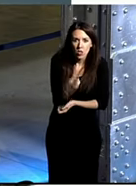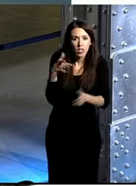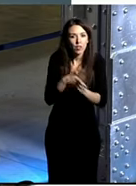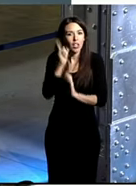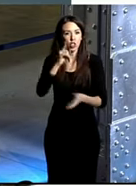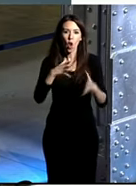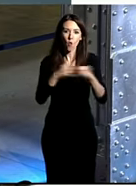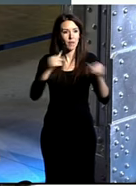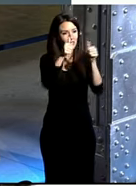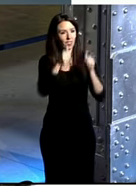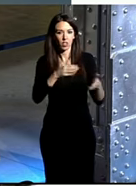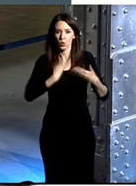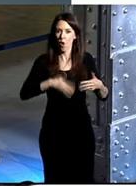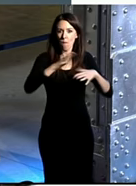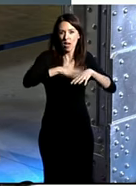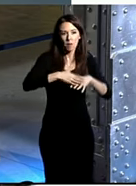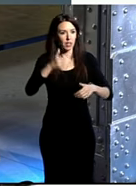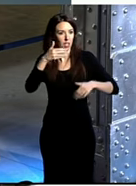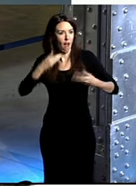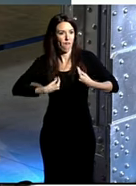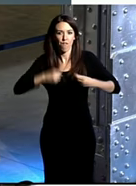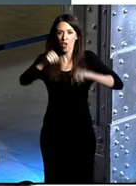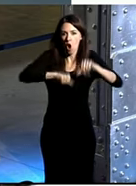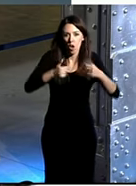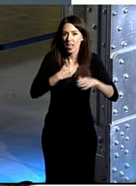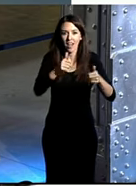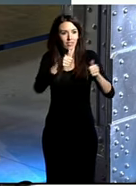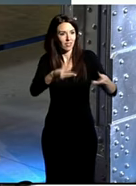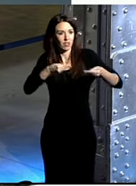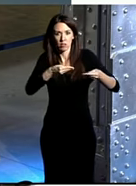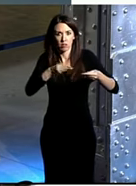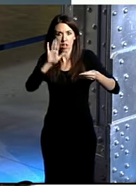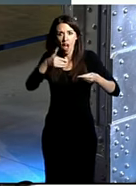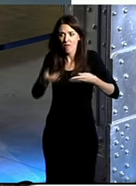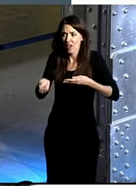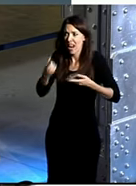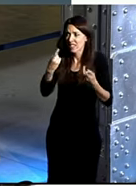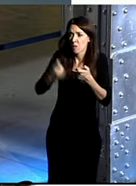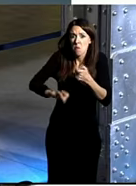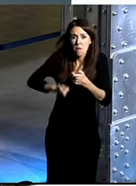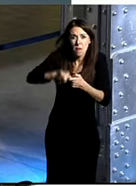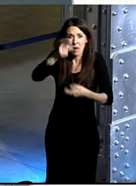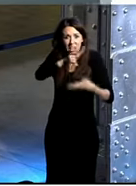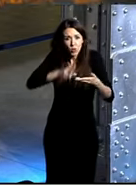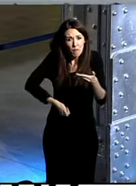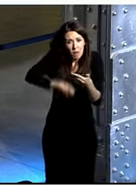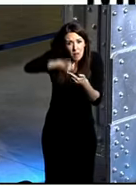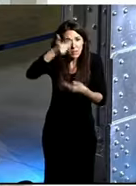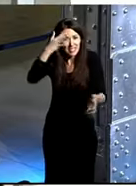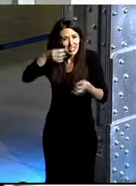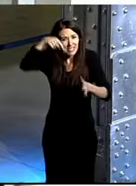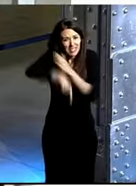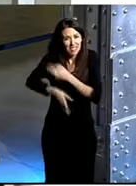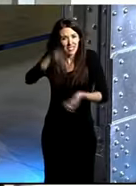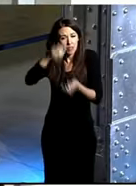estudiar ingeniería o estudiar matemáticas o estudiar biología. Siempre nos desborda el fenómeno. Necesitamos muchas más lecturas, muchas